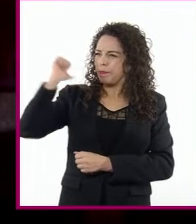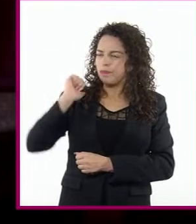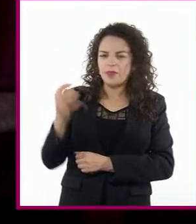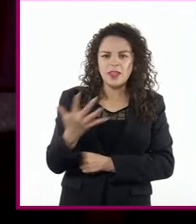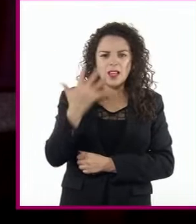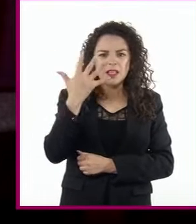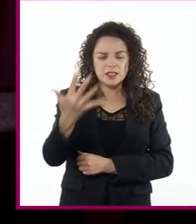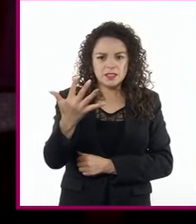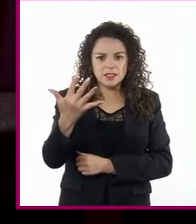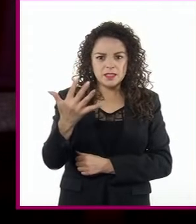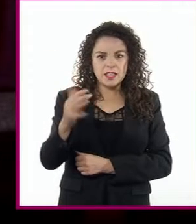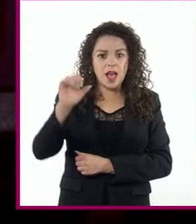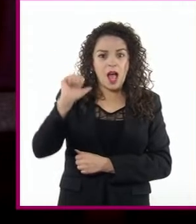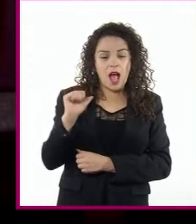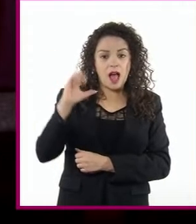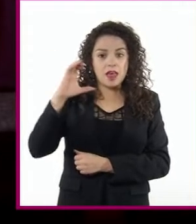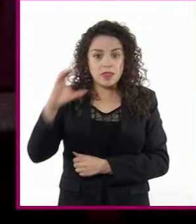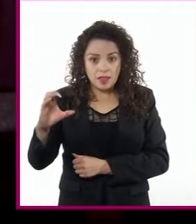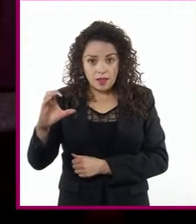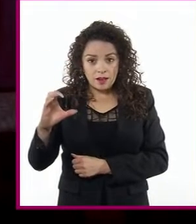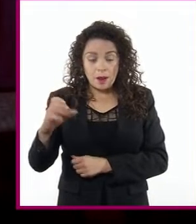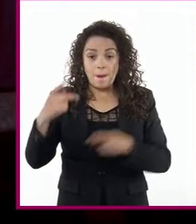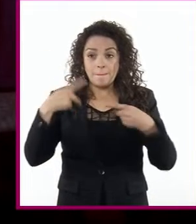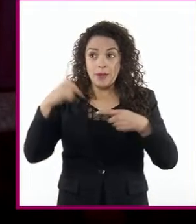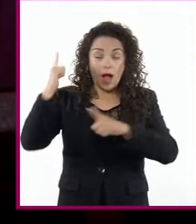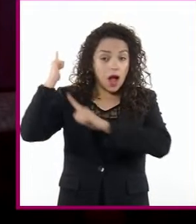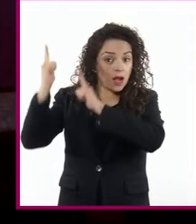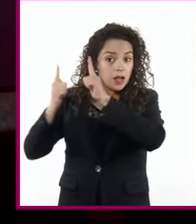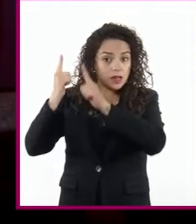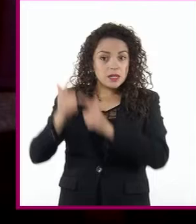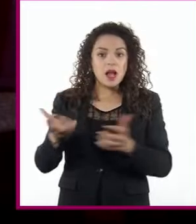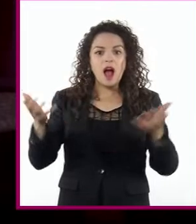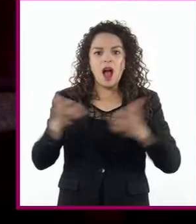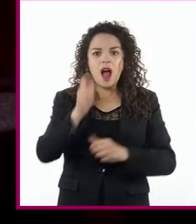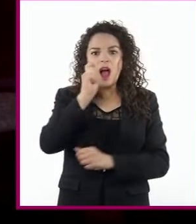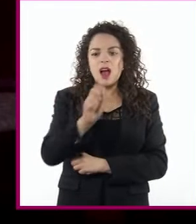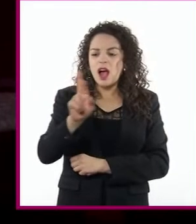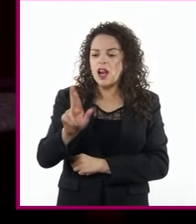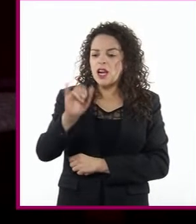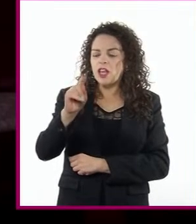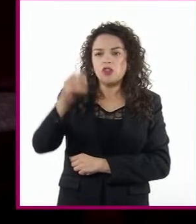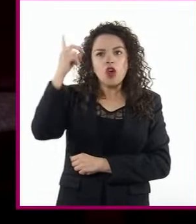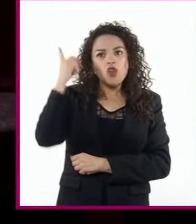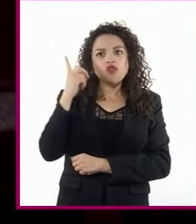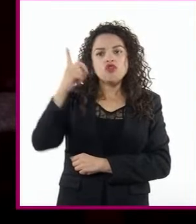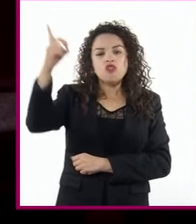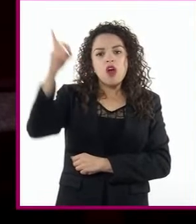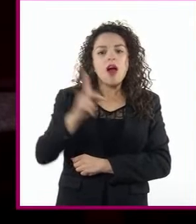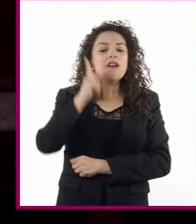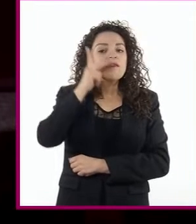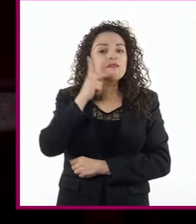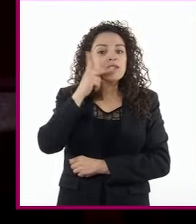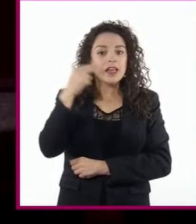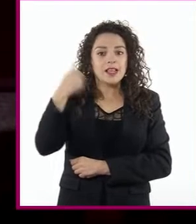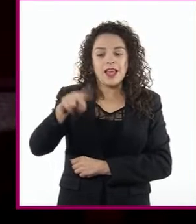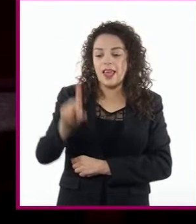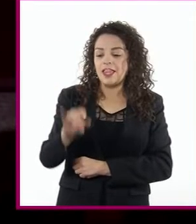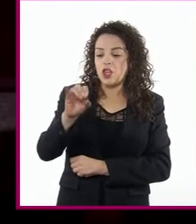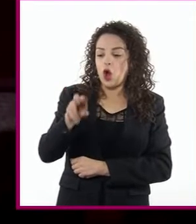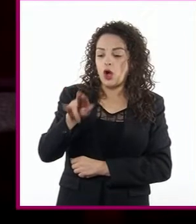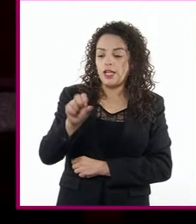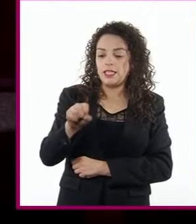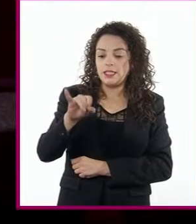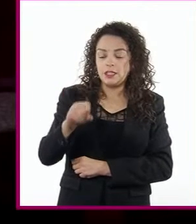antes de nuestra era, los griegos celebraban ritos en honor de Dionisio, dios del vino. Estas